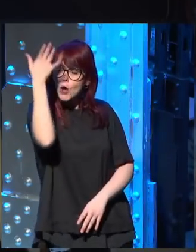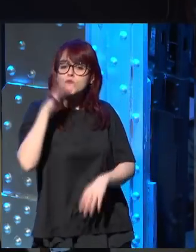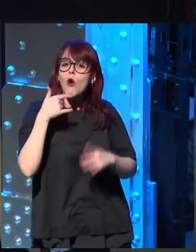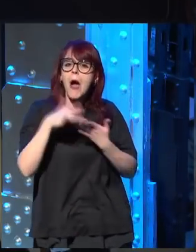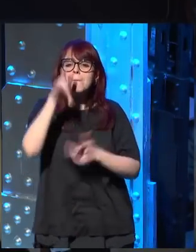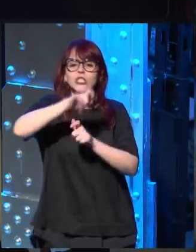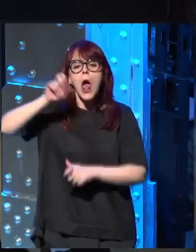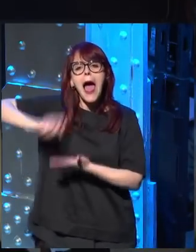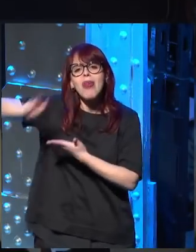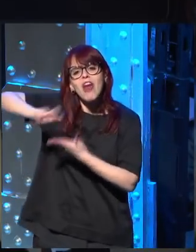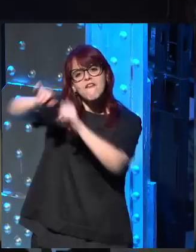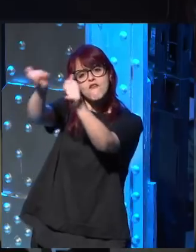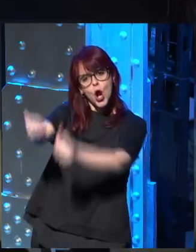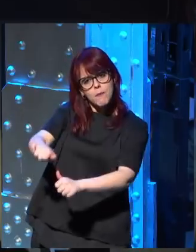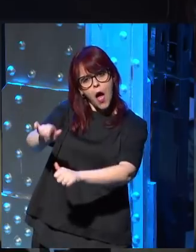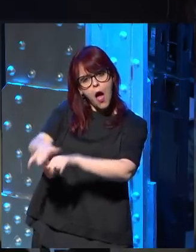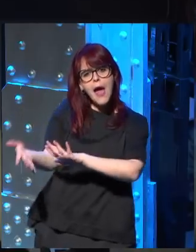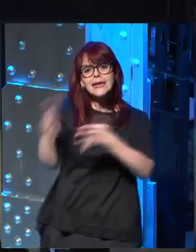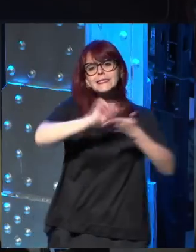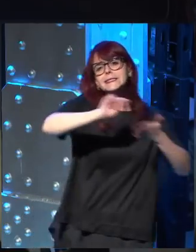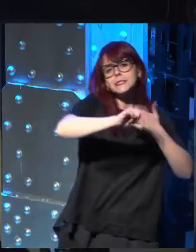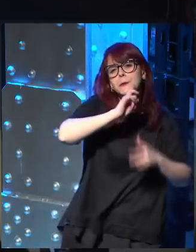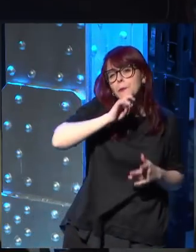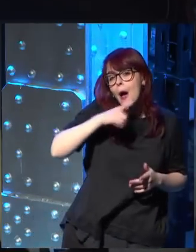el principio. Además, estoy solo, entonces no tengo